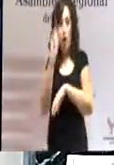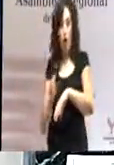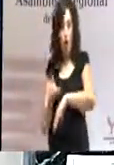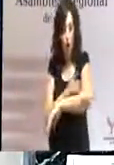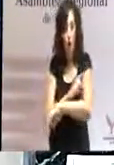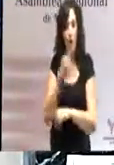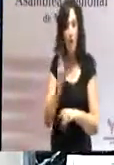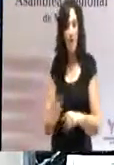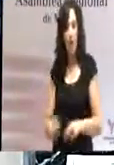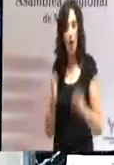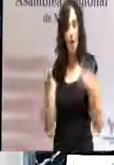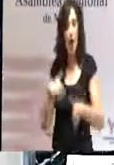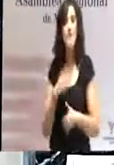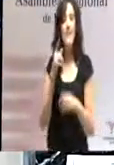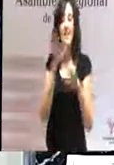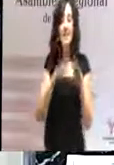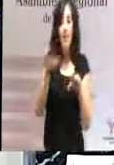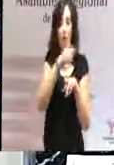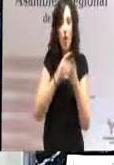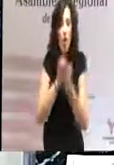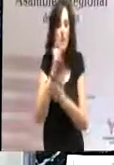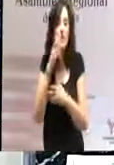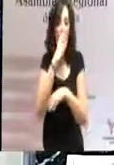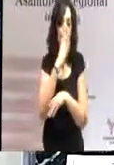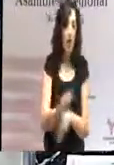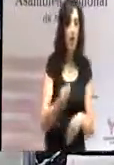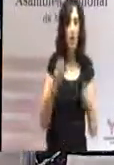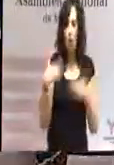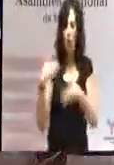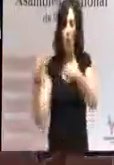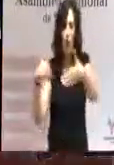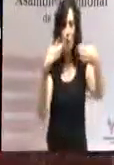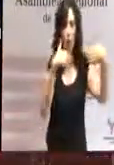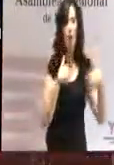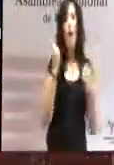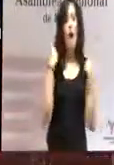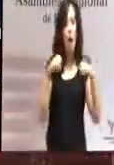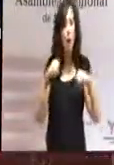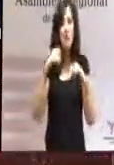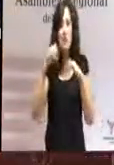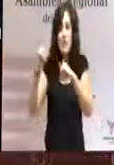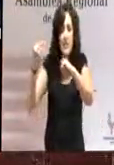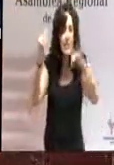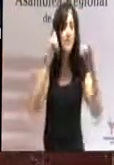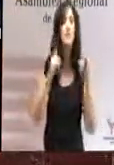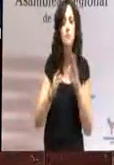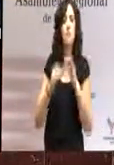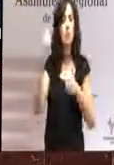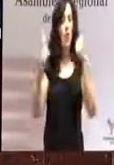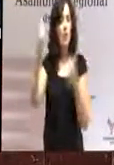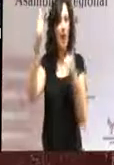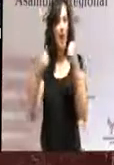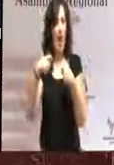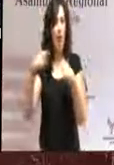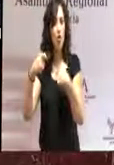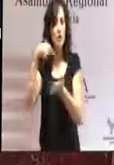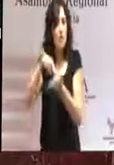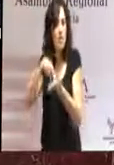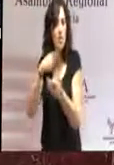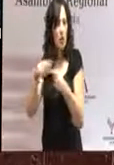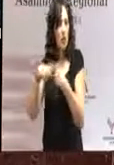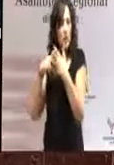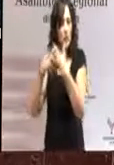zonas de actuación logística, ni con el AVE. Y, a pesar de ello, logran salir a competir en los mercados más exigentes. ¿Se imagina